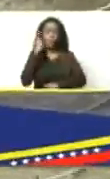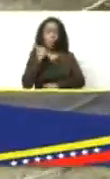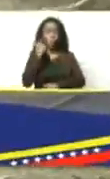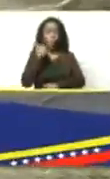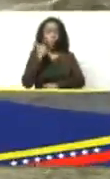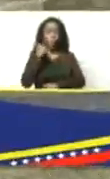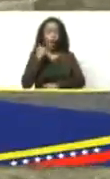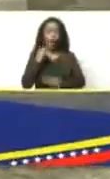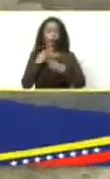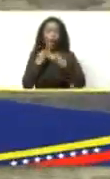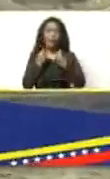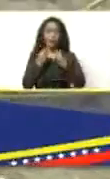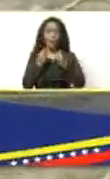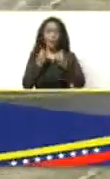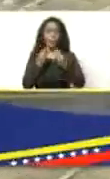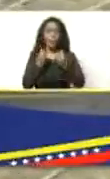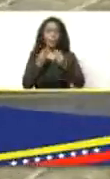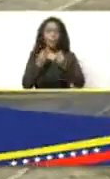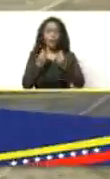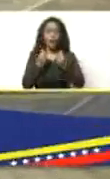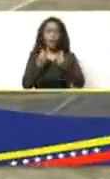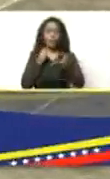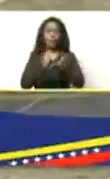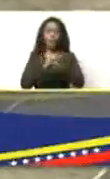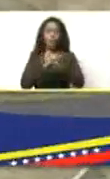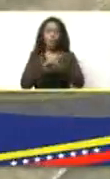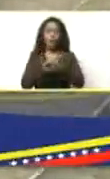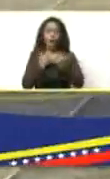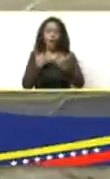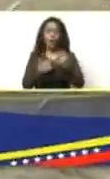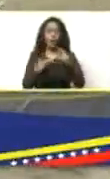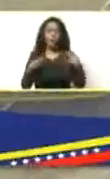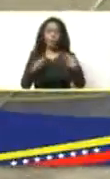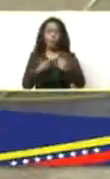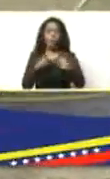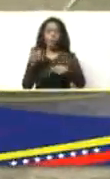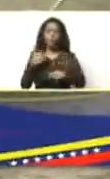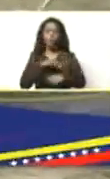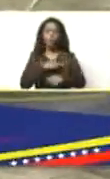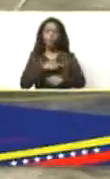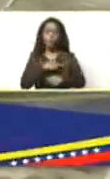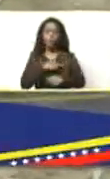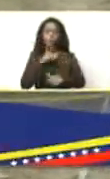a una economía rentista, y ahora encontrarnos que somos